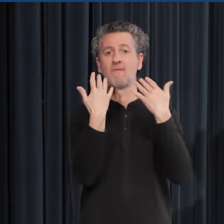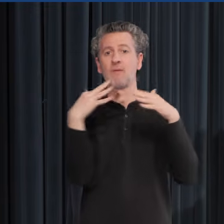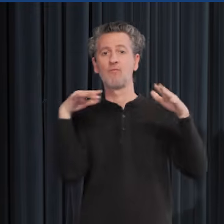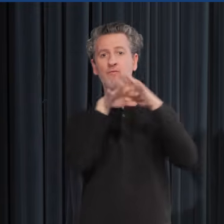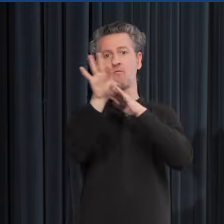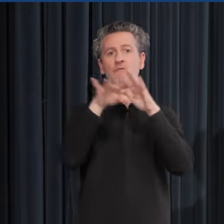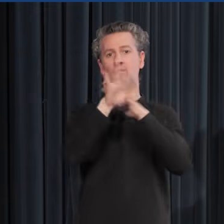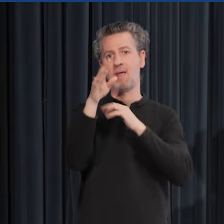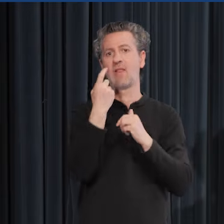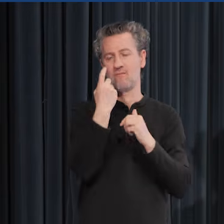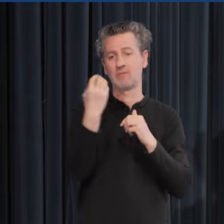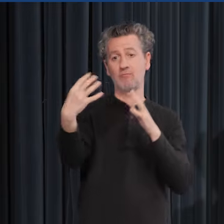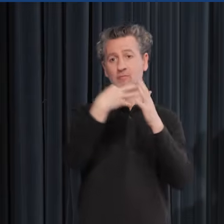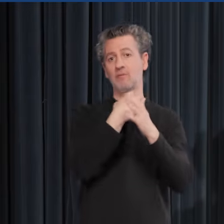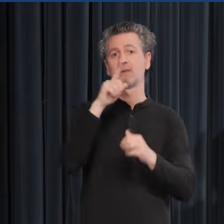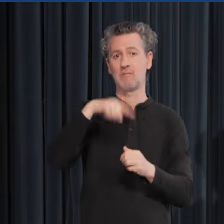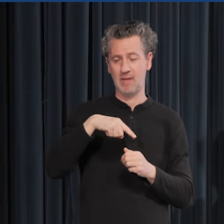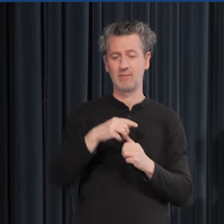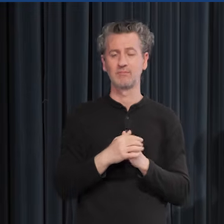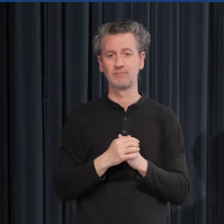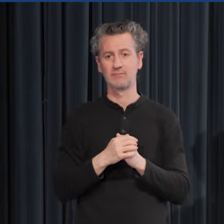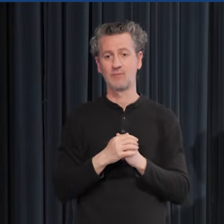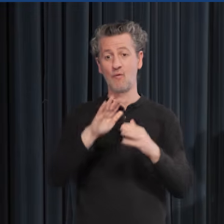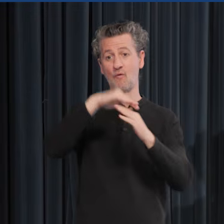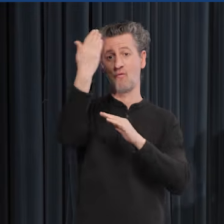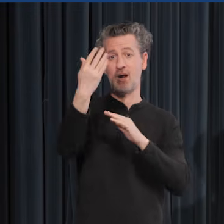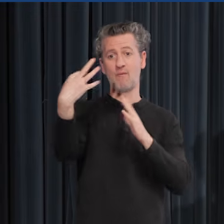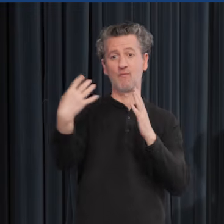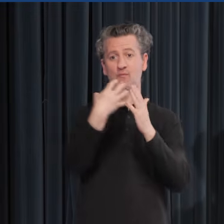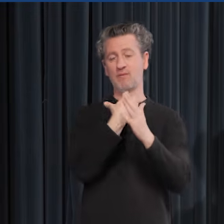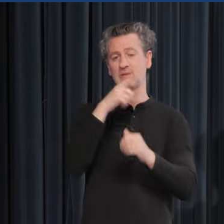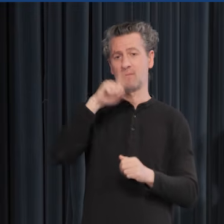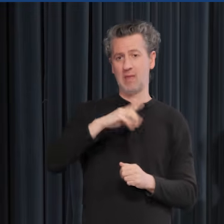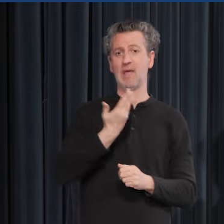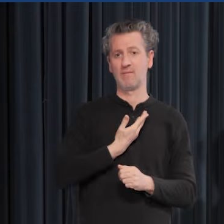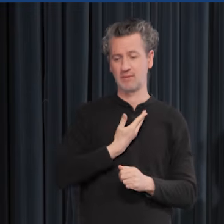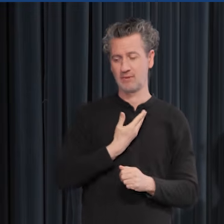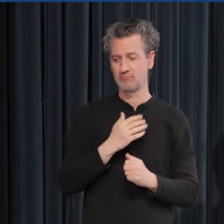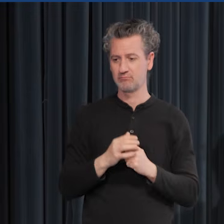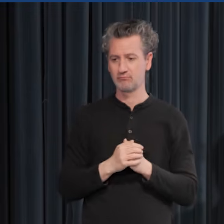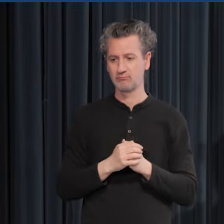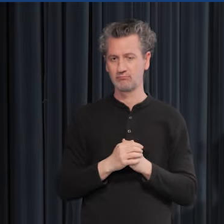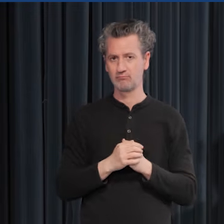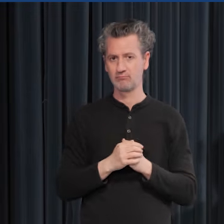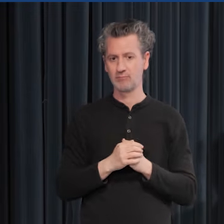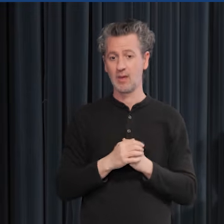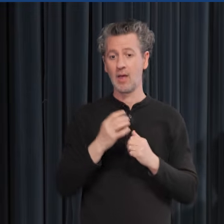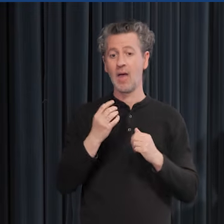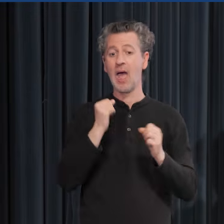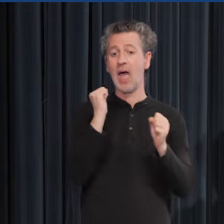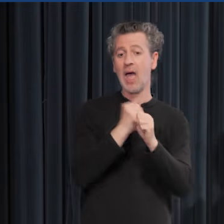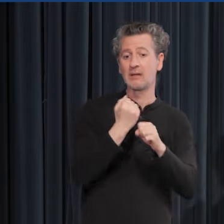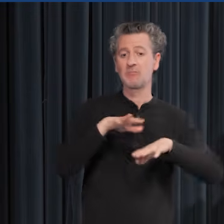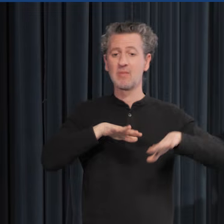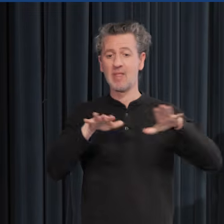interior pues, va a entrar allá. Perdón, todo lo que hay en el exterior va a entrar al interior. Las actividades que realizamos dentro de